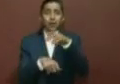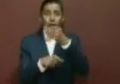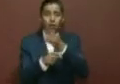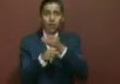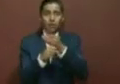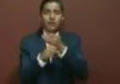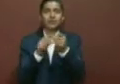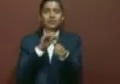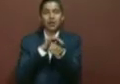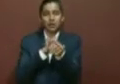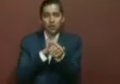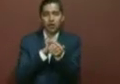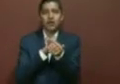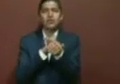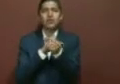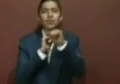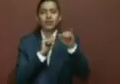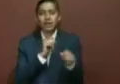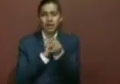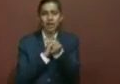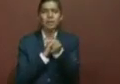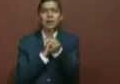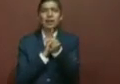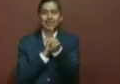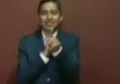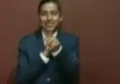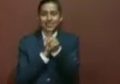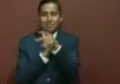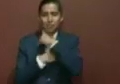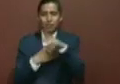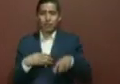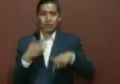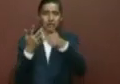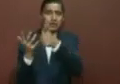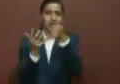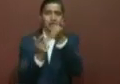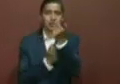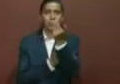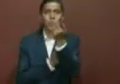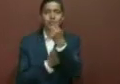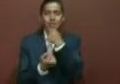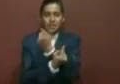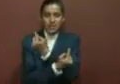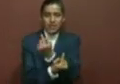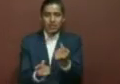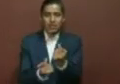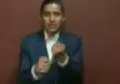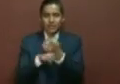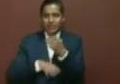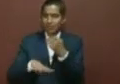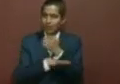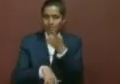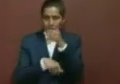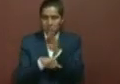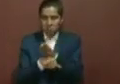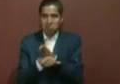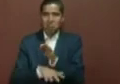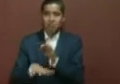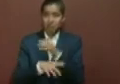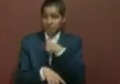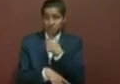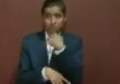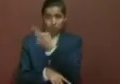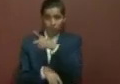y Jiquilpan, y con los cuales se van a beneficiar a más de 650 niños del estado. Por cierto, gobernador